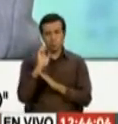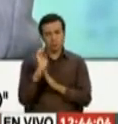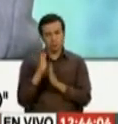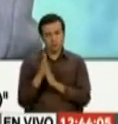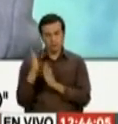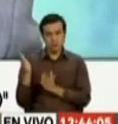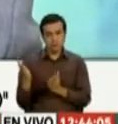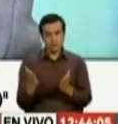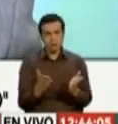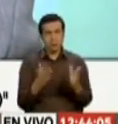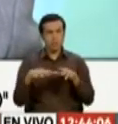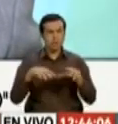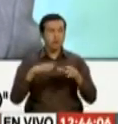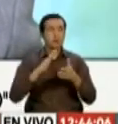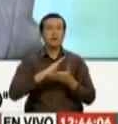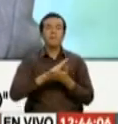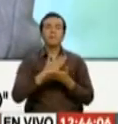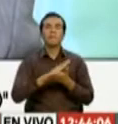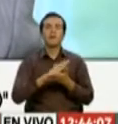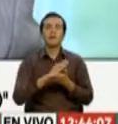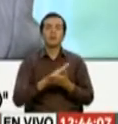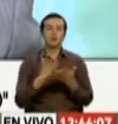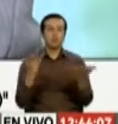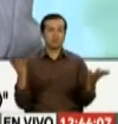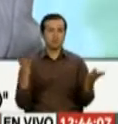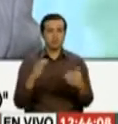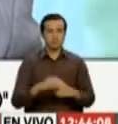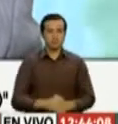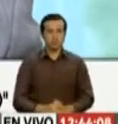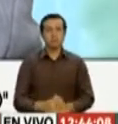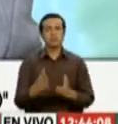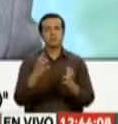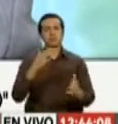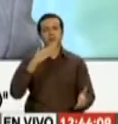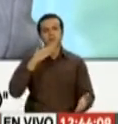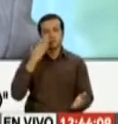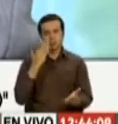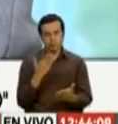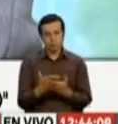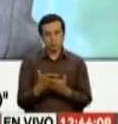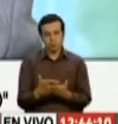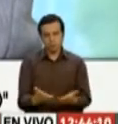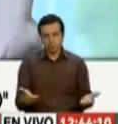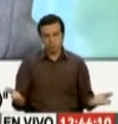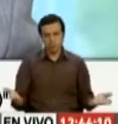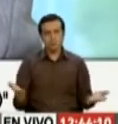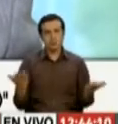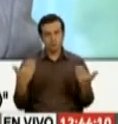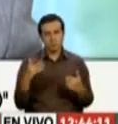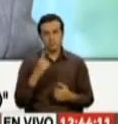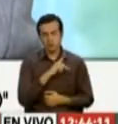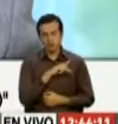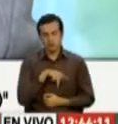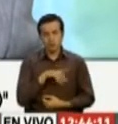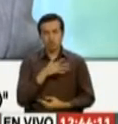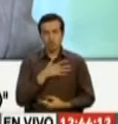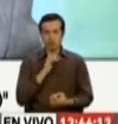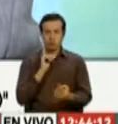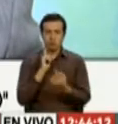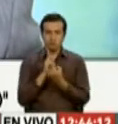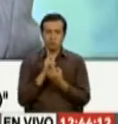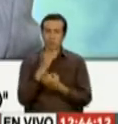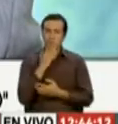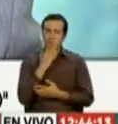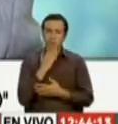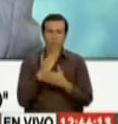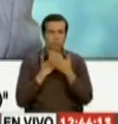ecuatoriano para actuar como mediador. Quiero agradecerle a él, ya lo voy a hacer personalmente, por ese